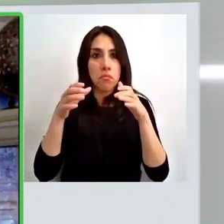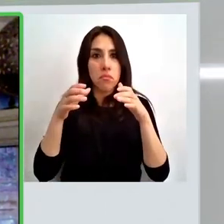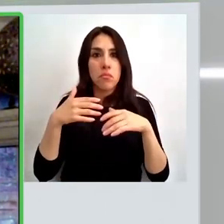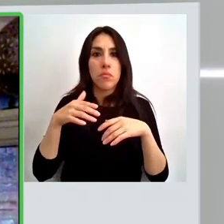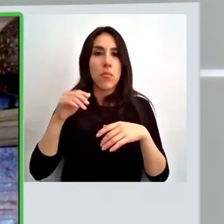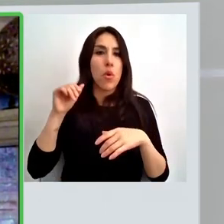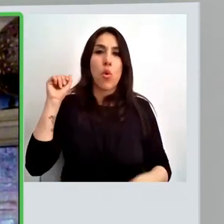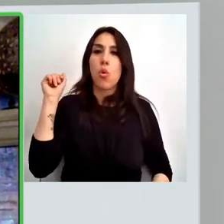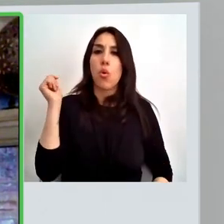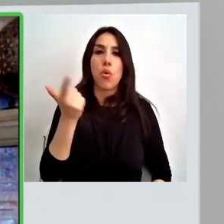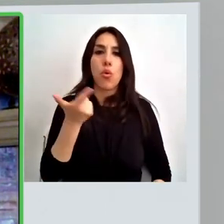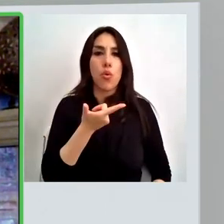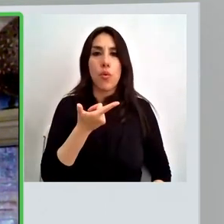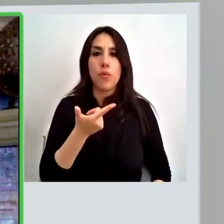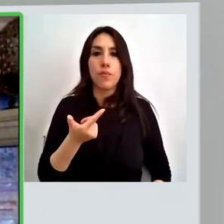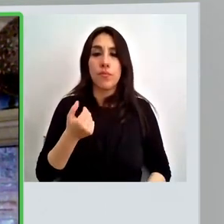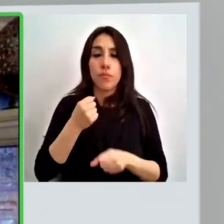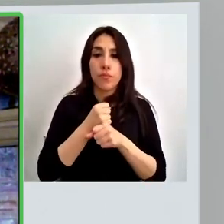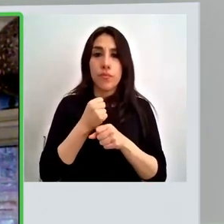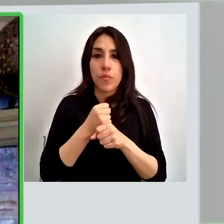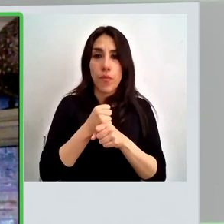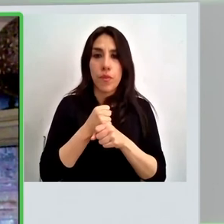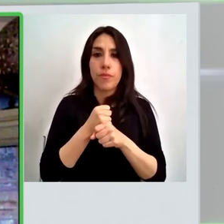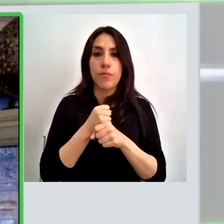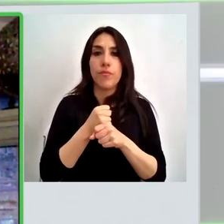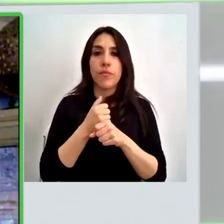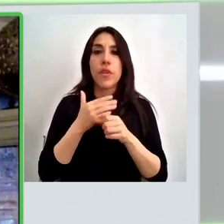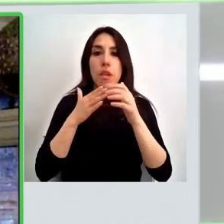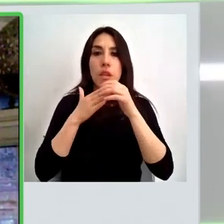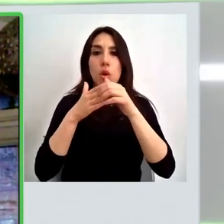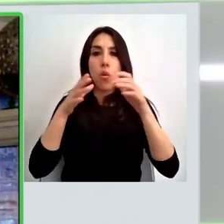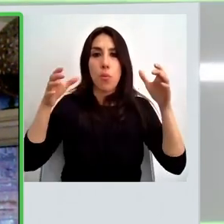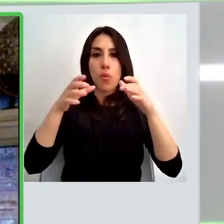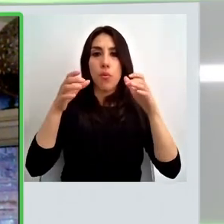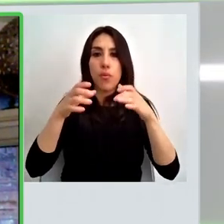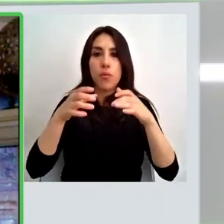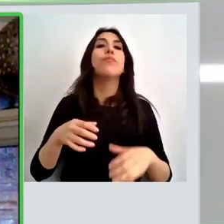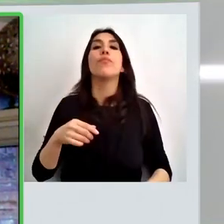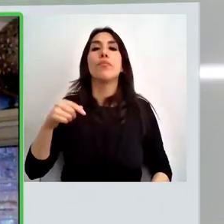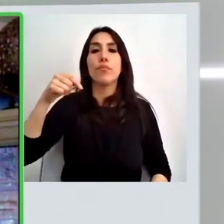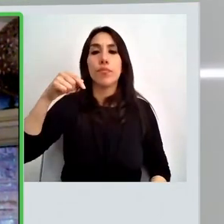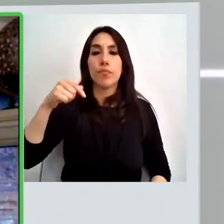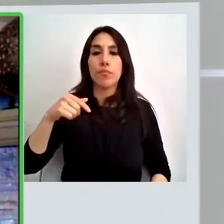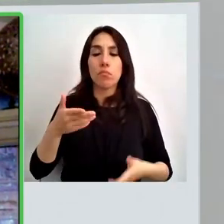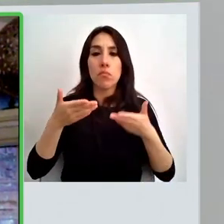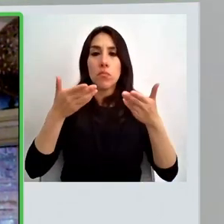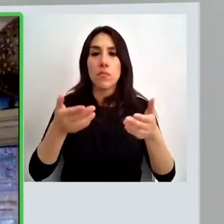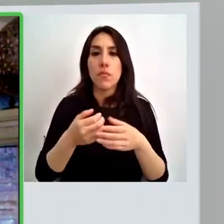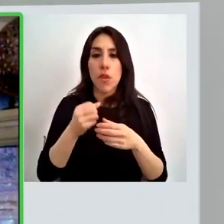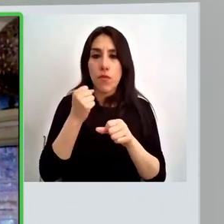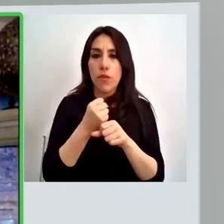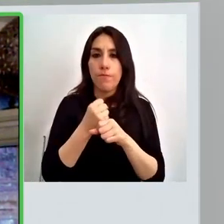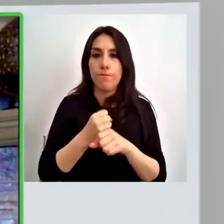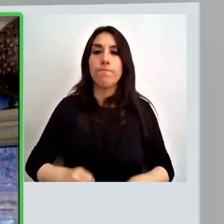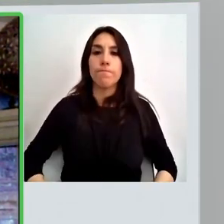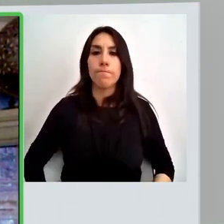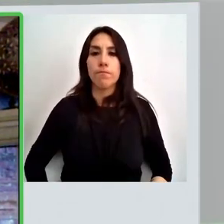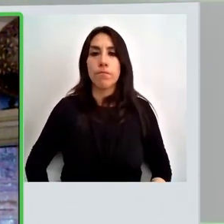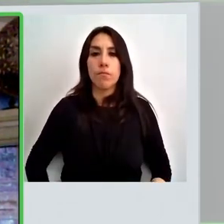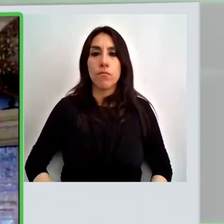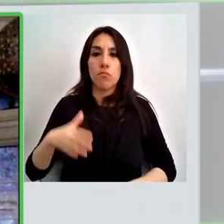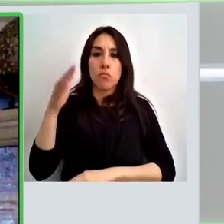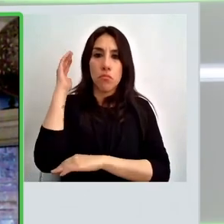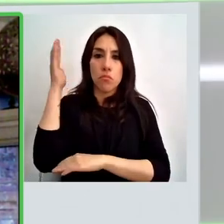los líderes de los grupos de recursos para trabajadores y los capacitó y apoyo para